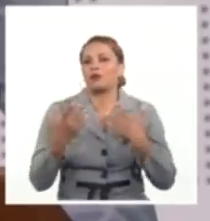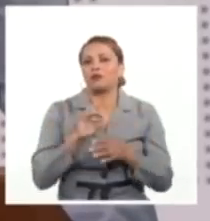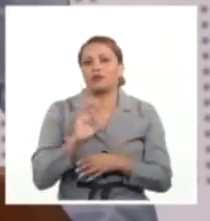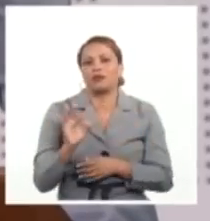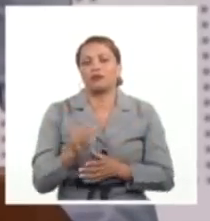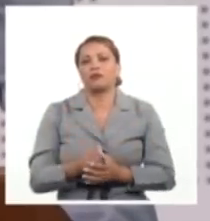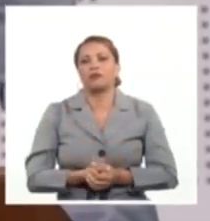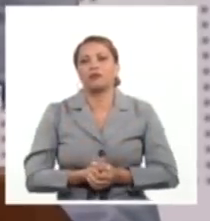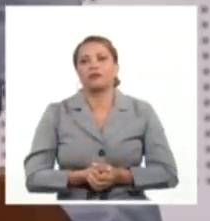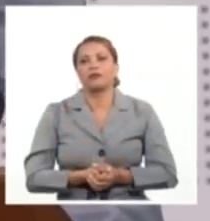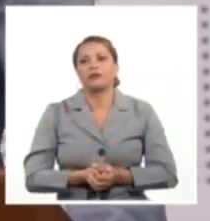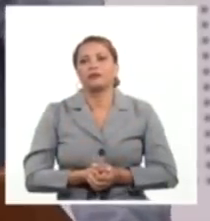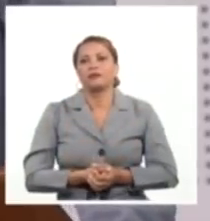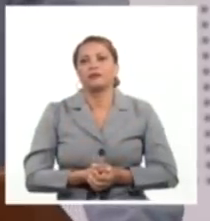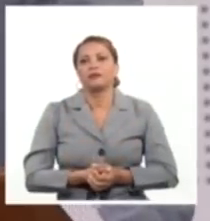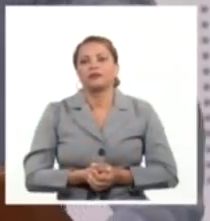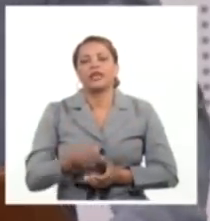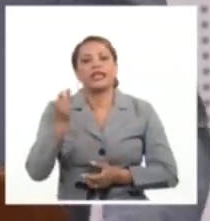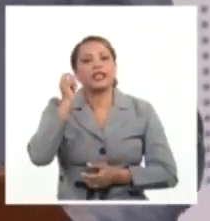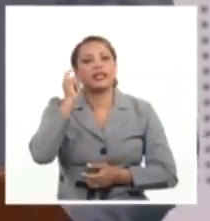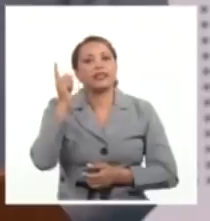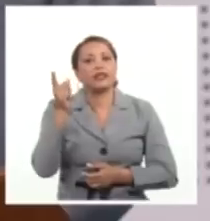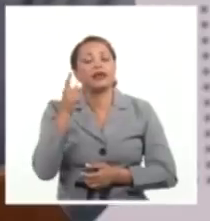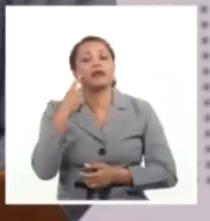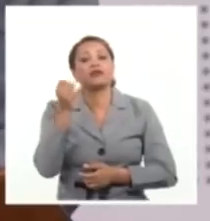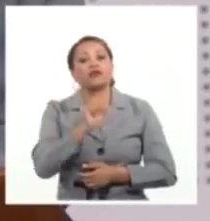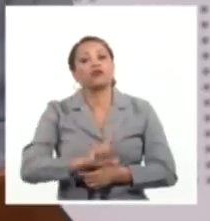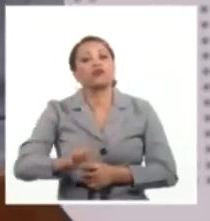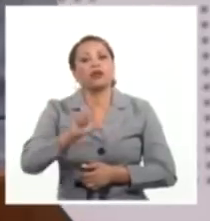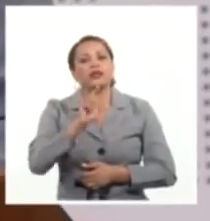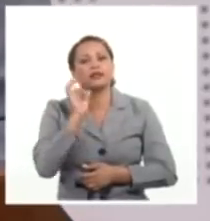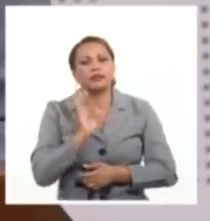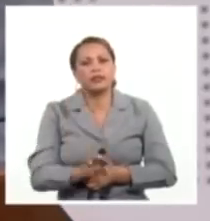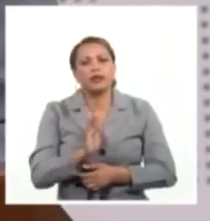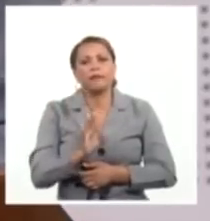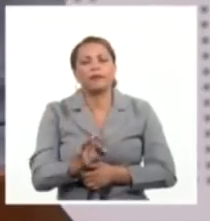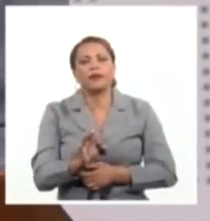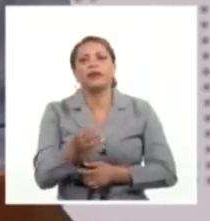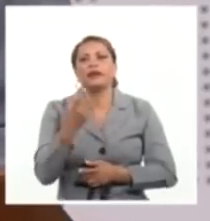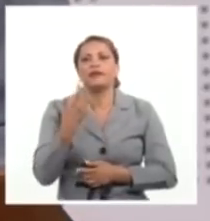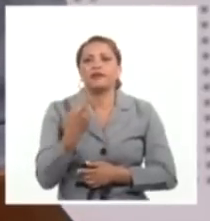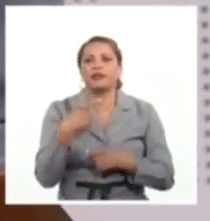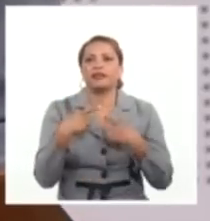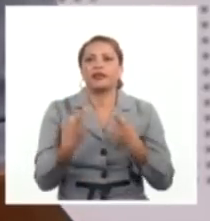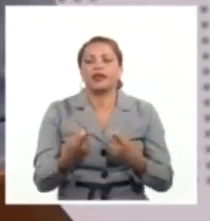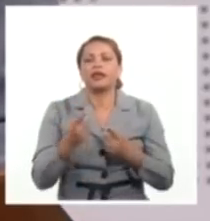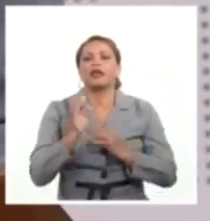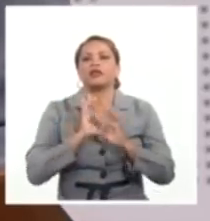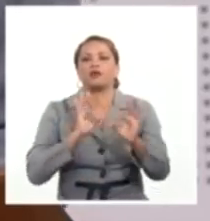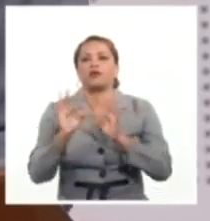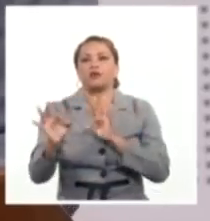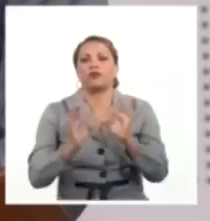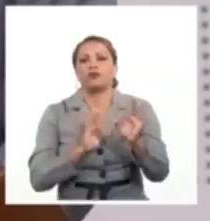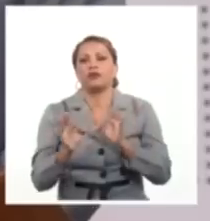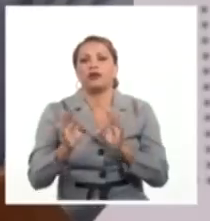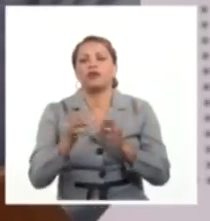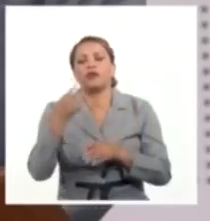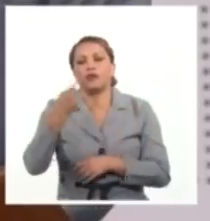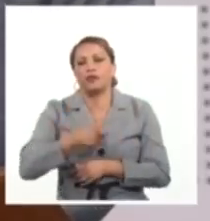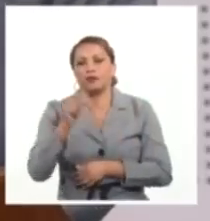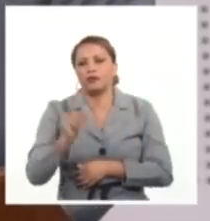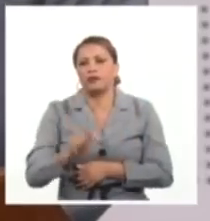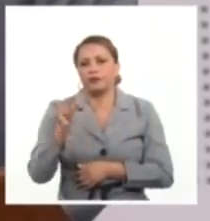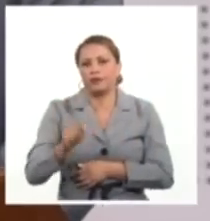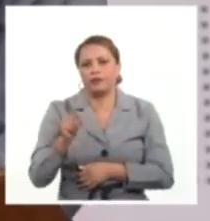esencia. El ideal socialista considera siempre insuficiente lo que se haga por la protección integral de los derechos